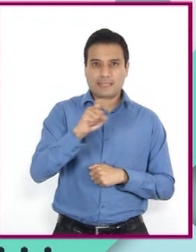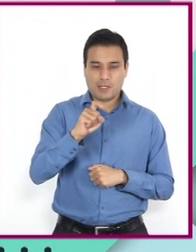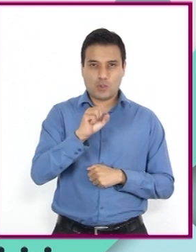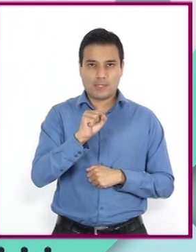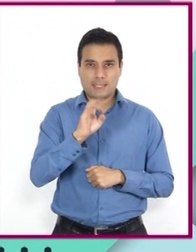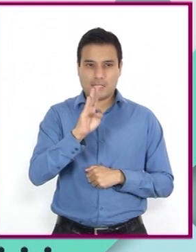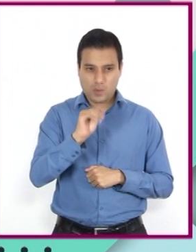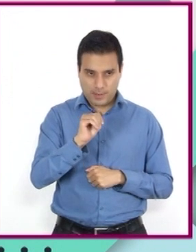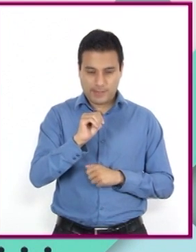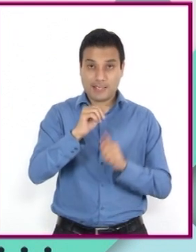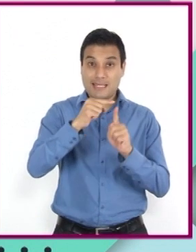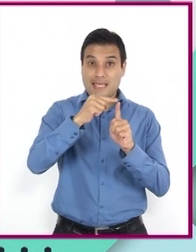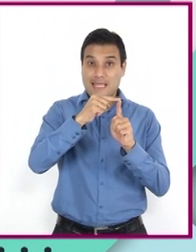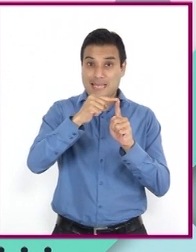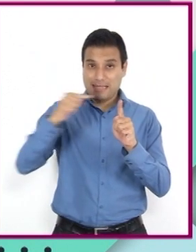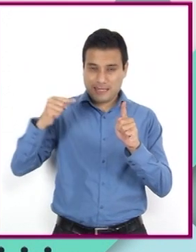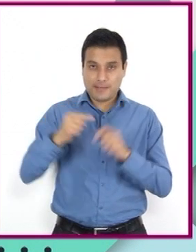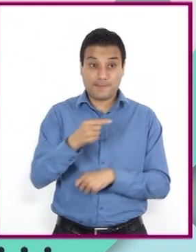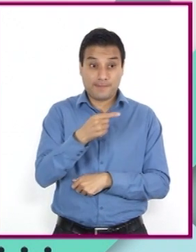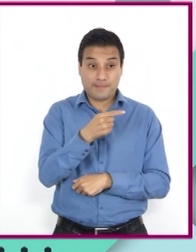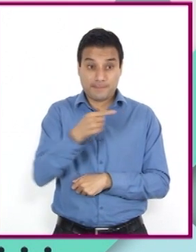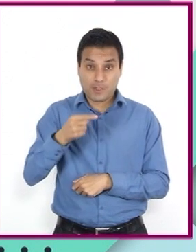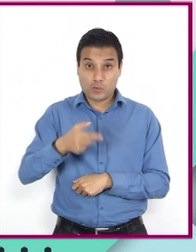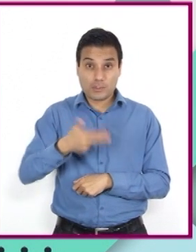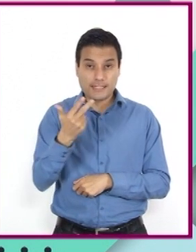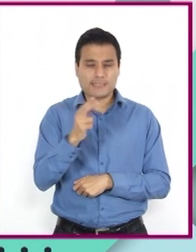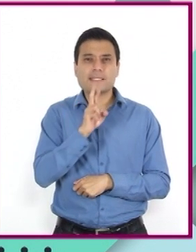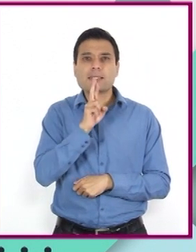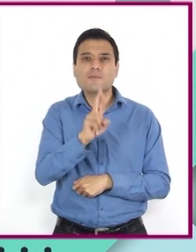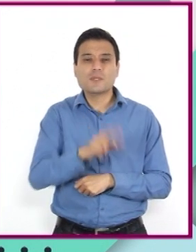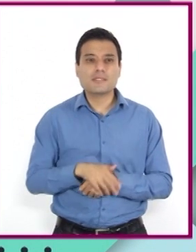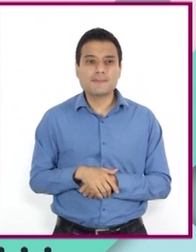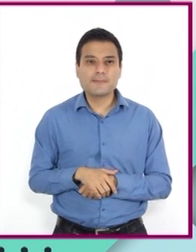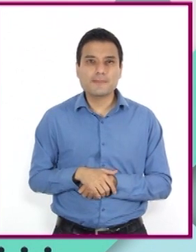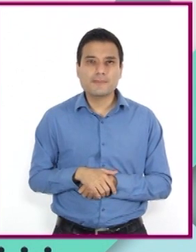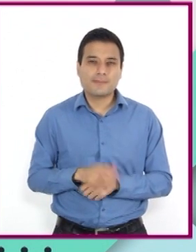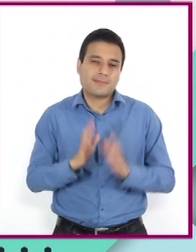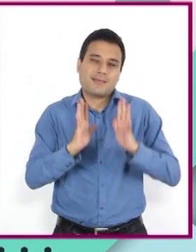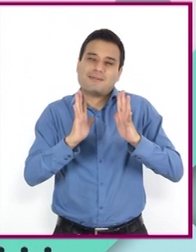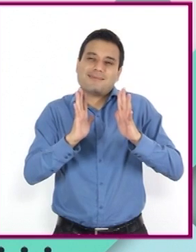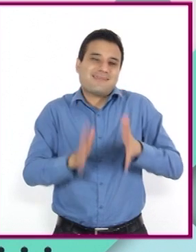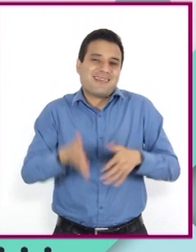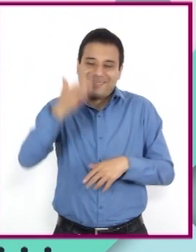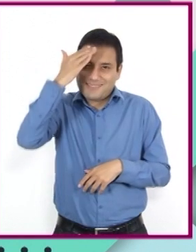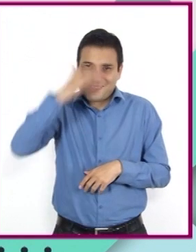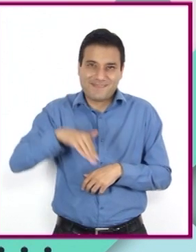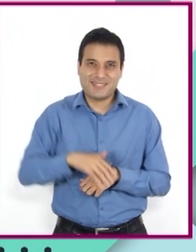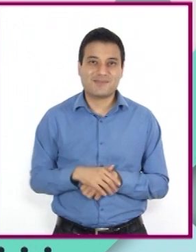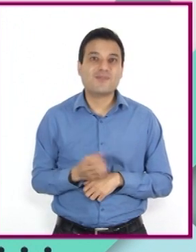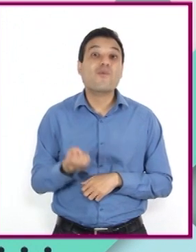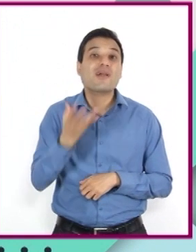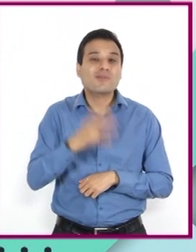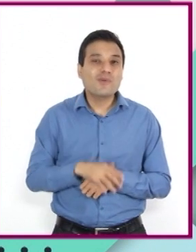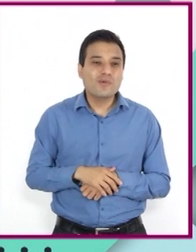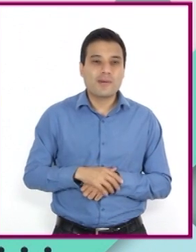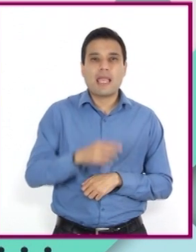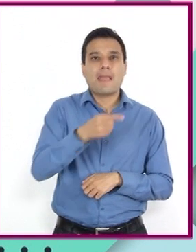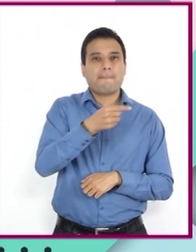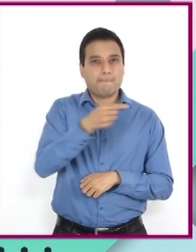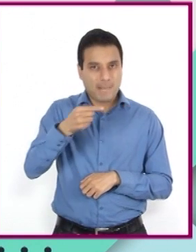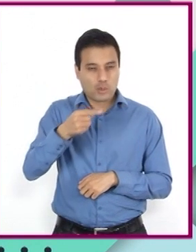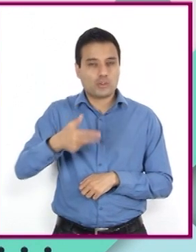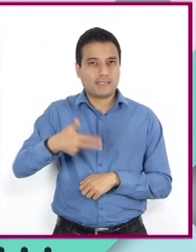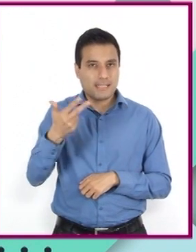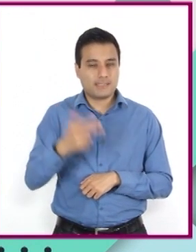169 entre 13 negativo es igual a... Seguro ya tienen la respuesta y es 13 negativo.